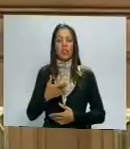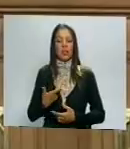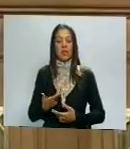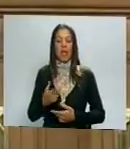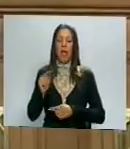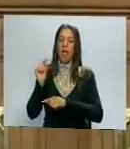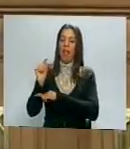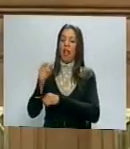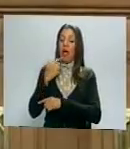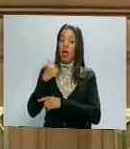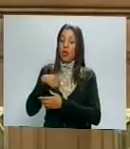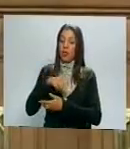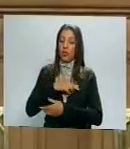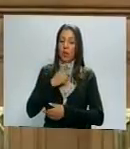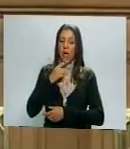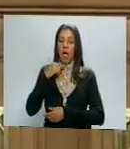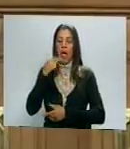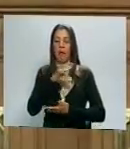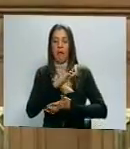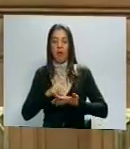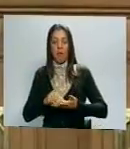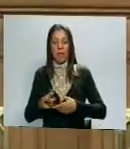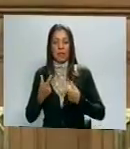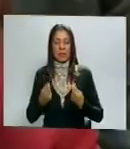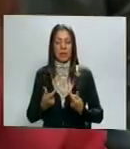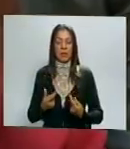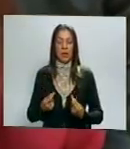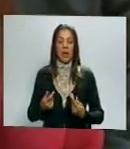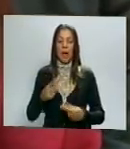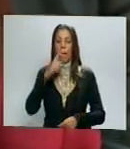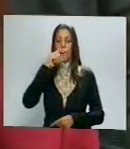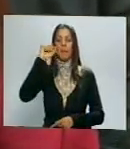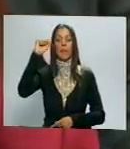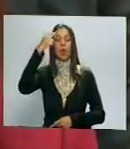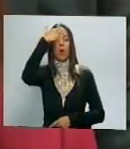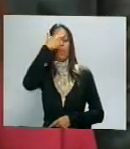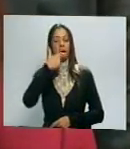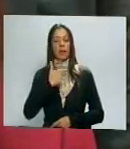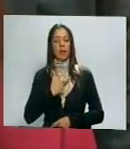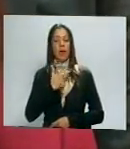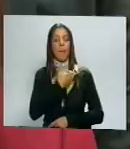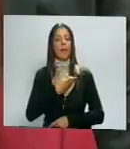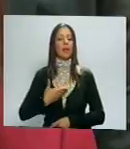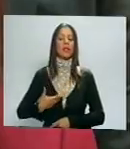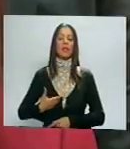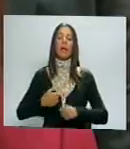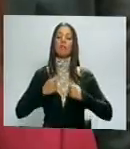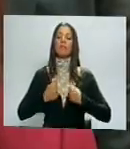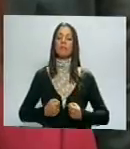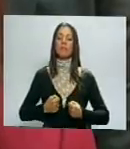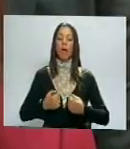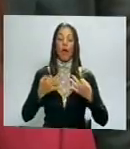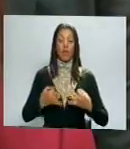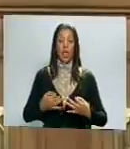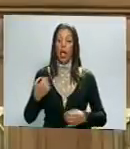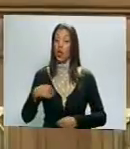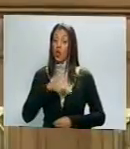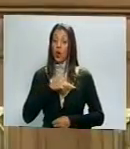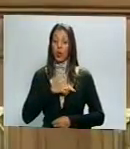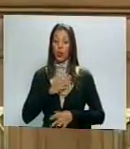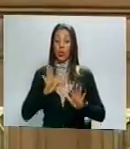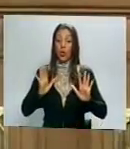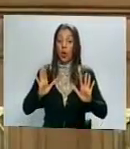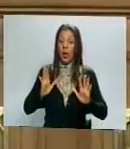lanzazo, sino quien no lo retruca. Y Nicolás, con su condición de jefe de Estado, estaba allí como jefe de Estado. Nosotros estábamos en la condición